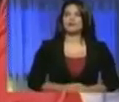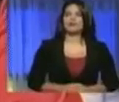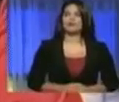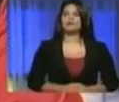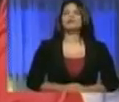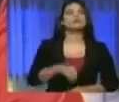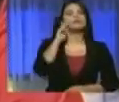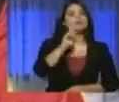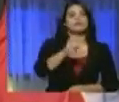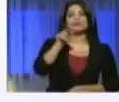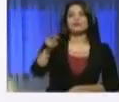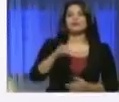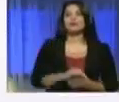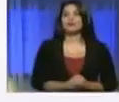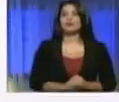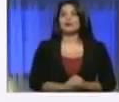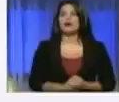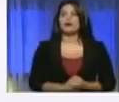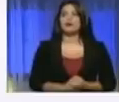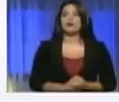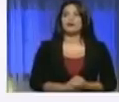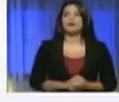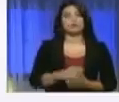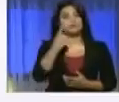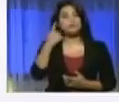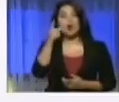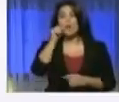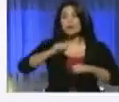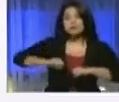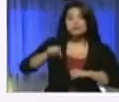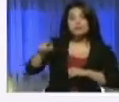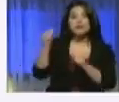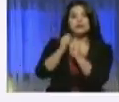de básquet también le echó duro.